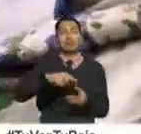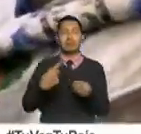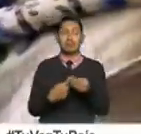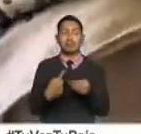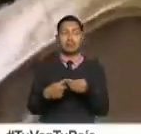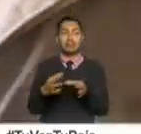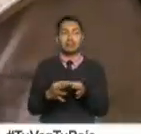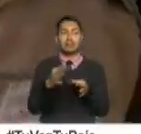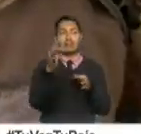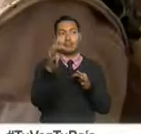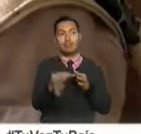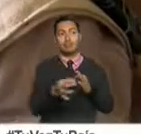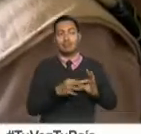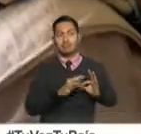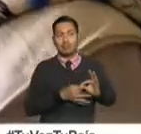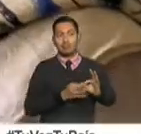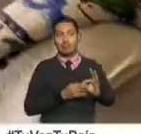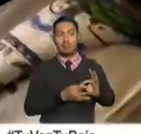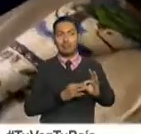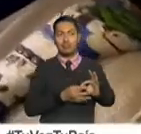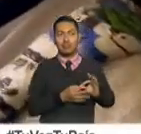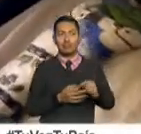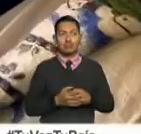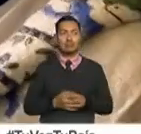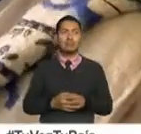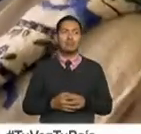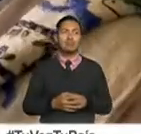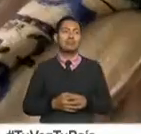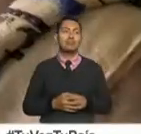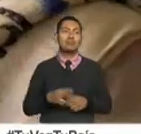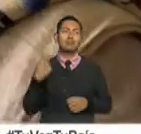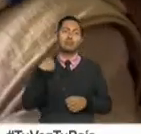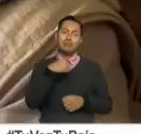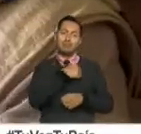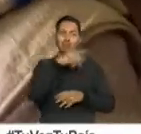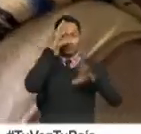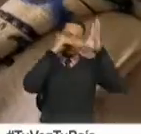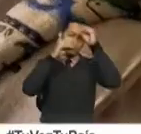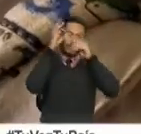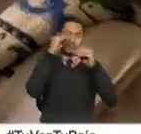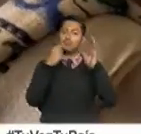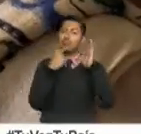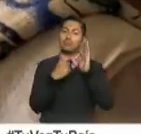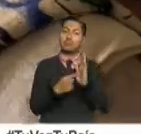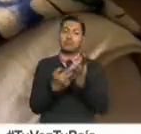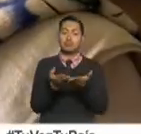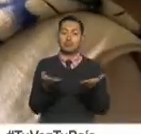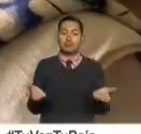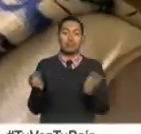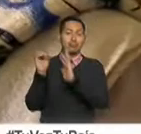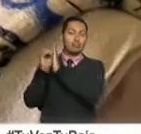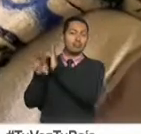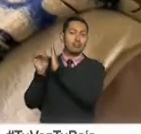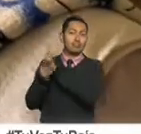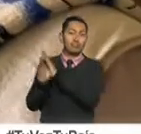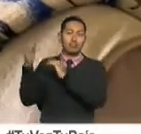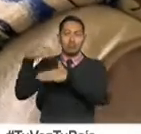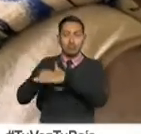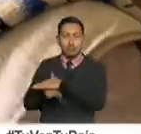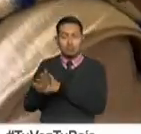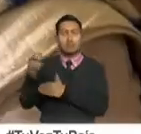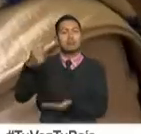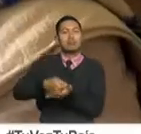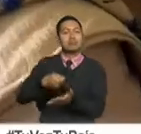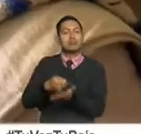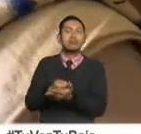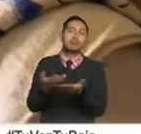nosotros, o sea, se aprende varias cosas, como almacenar los alimentos, desde dónde compramos,